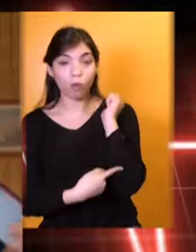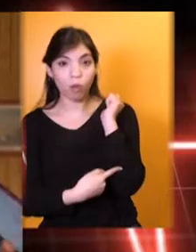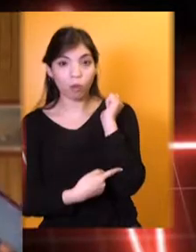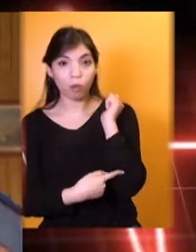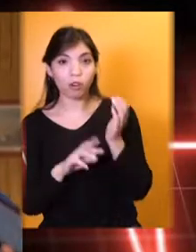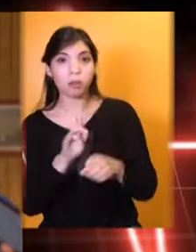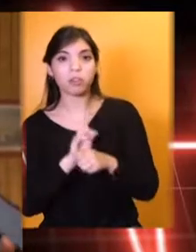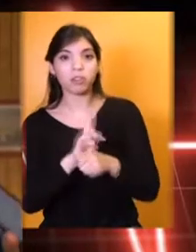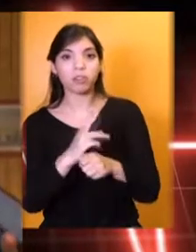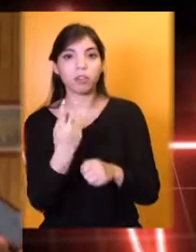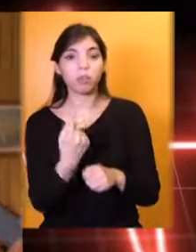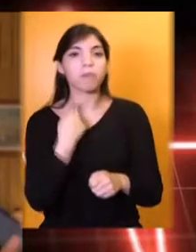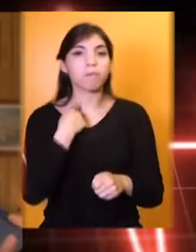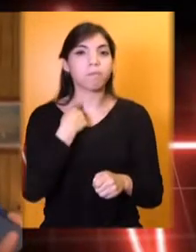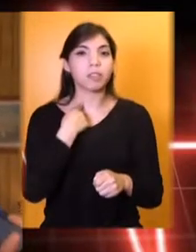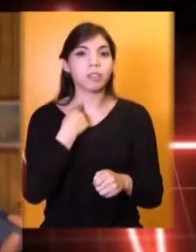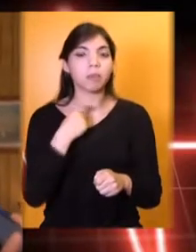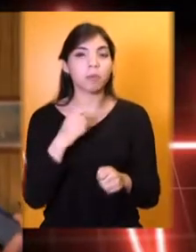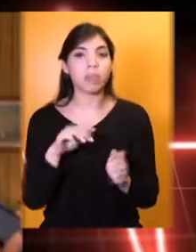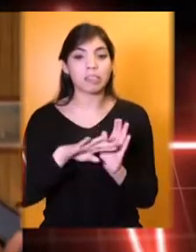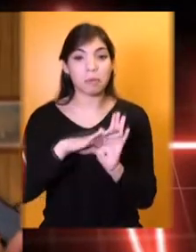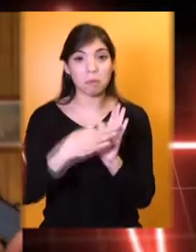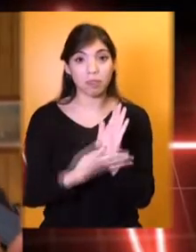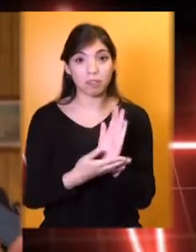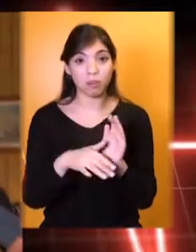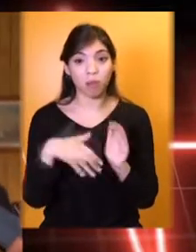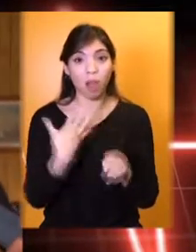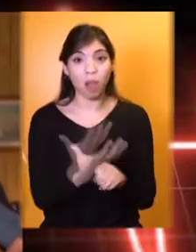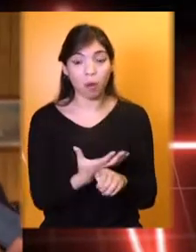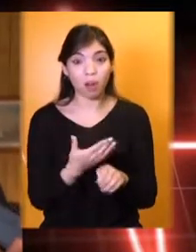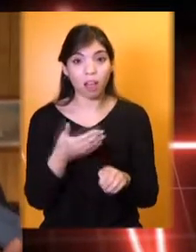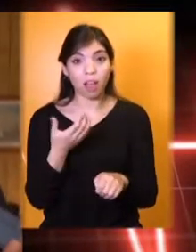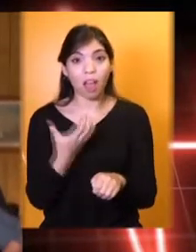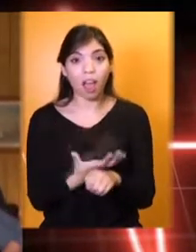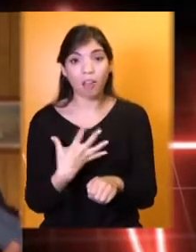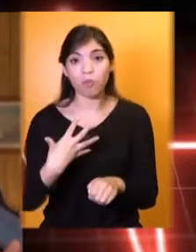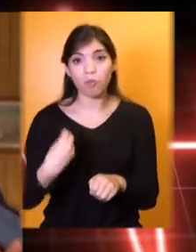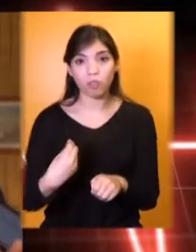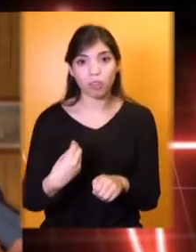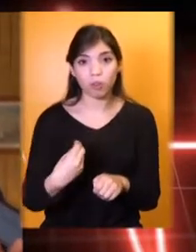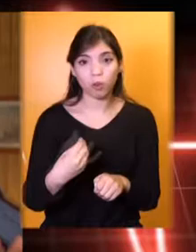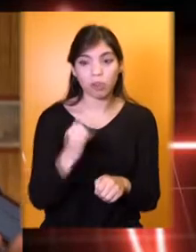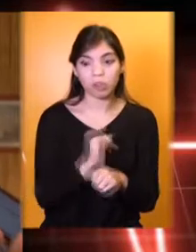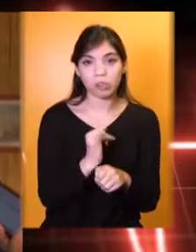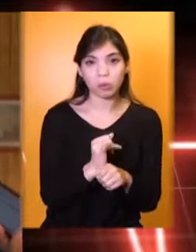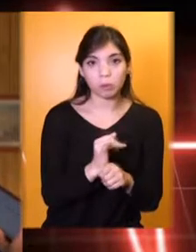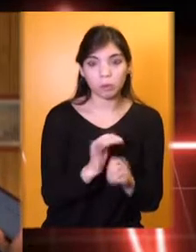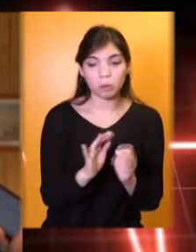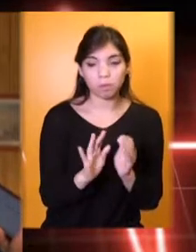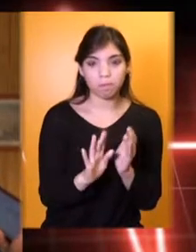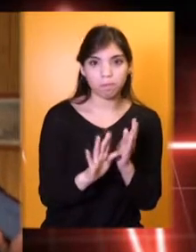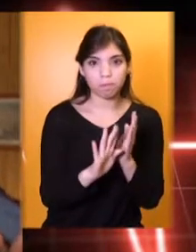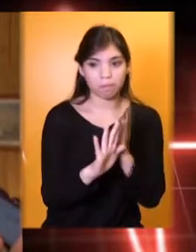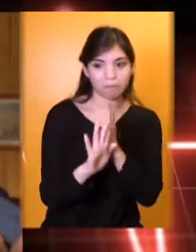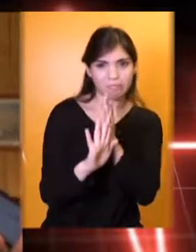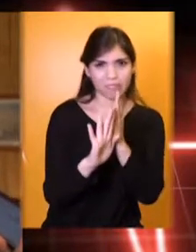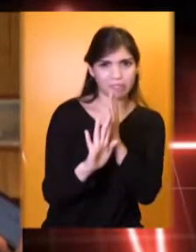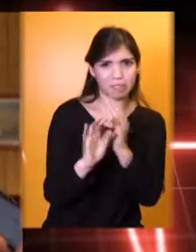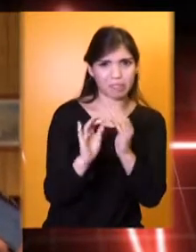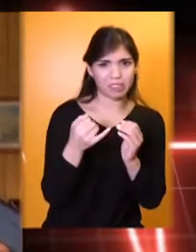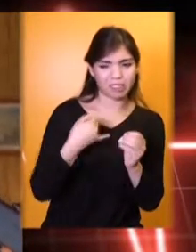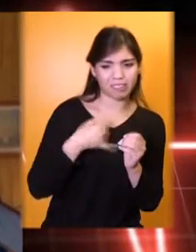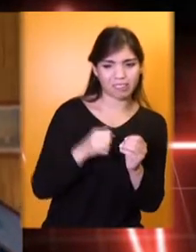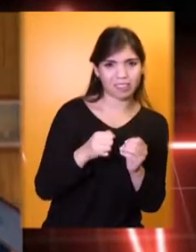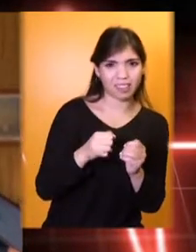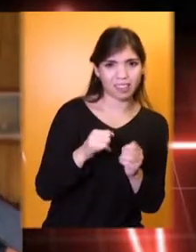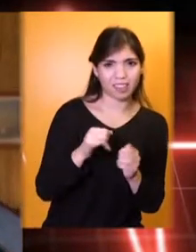una de las víctimas que quedó embarazada, que tiene un hijo en la actualidad, y que con esos hijos, Víctor Gutiérrez, en reiterada oportunidad, escabulló